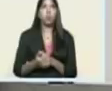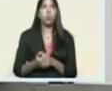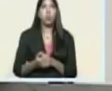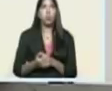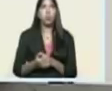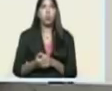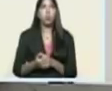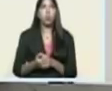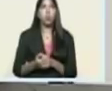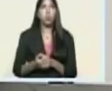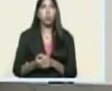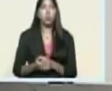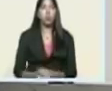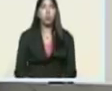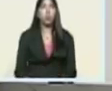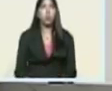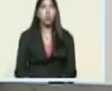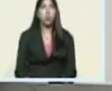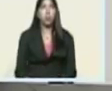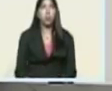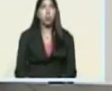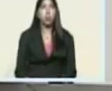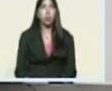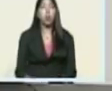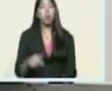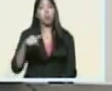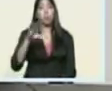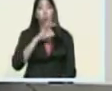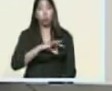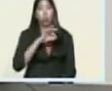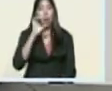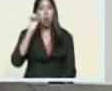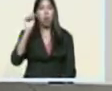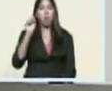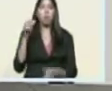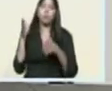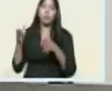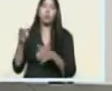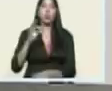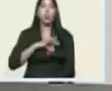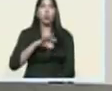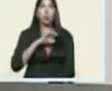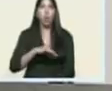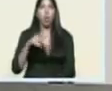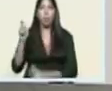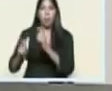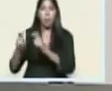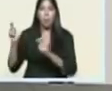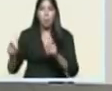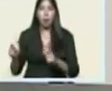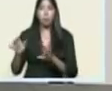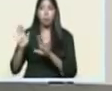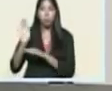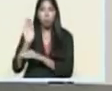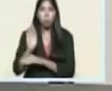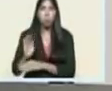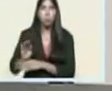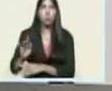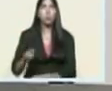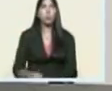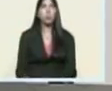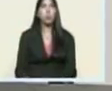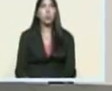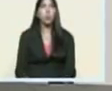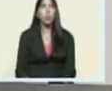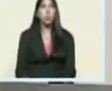la ecología. El socialismo en lo social. Y allí es donde nosotros hemos sacado el